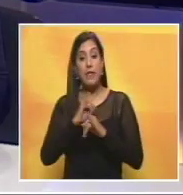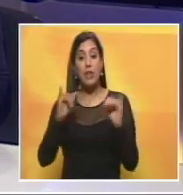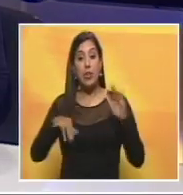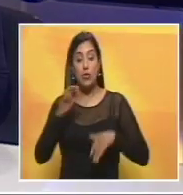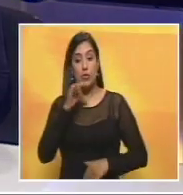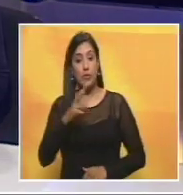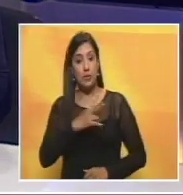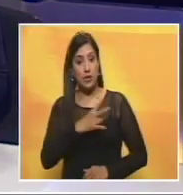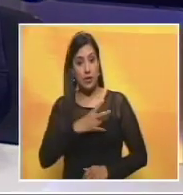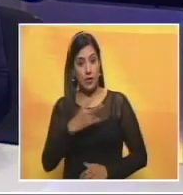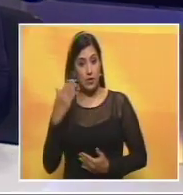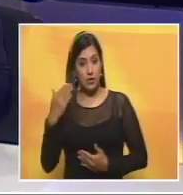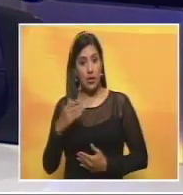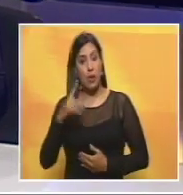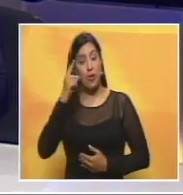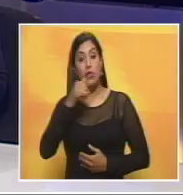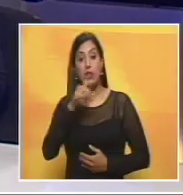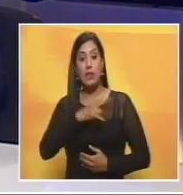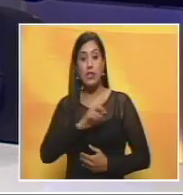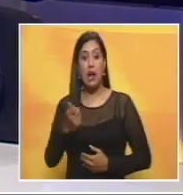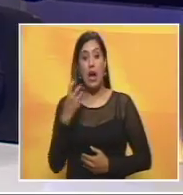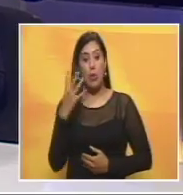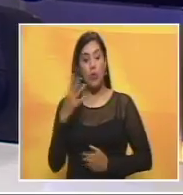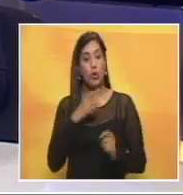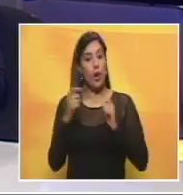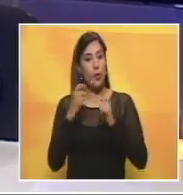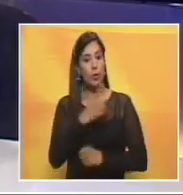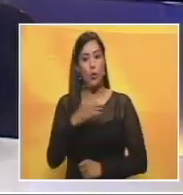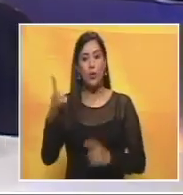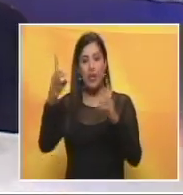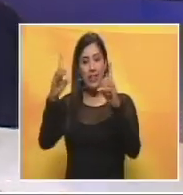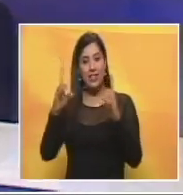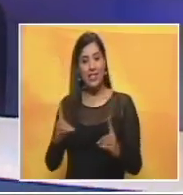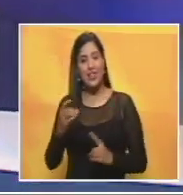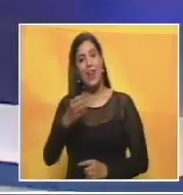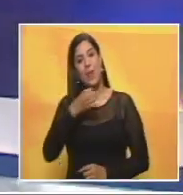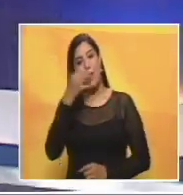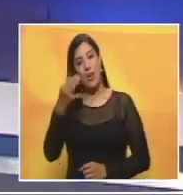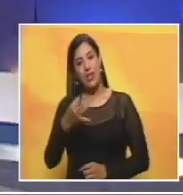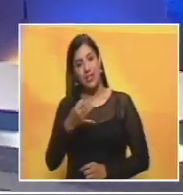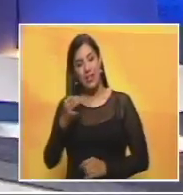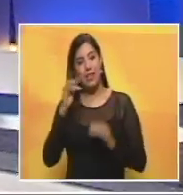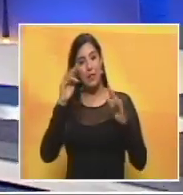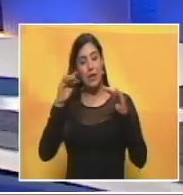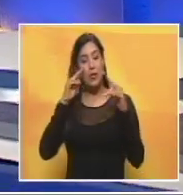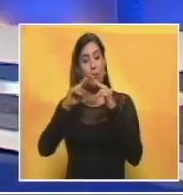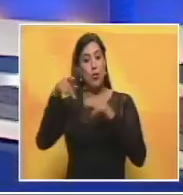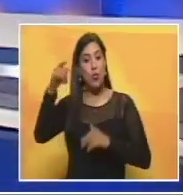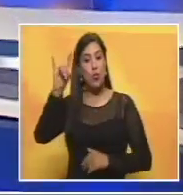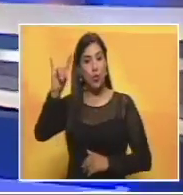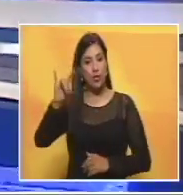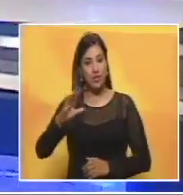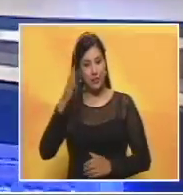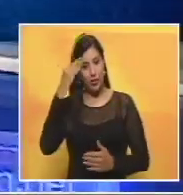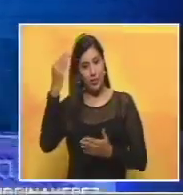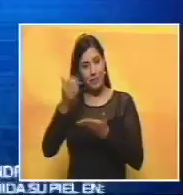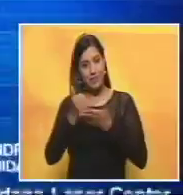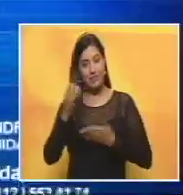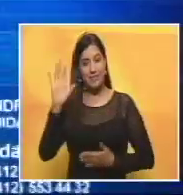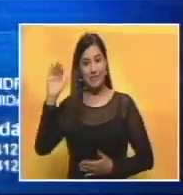aquí la presente emisión de Noticiero Venevisión. Recuerden, Noticiero Venevisión, Canal 4 reporta. Ustedes deciden. Nos despedimos y nos vemos el lunes, si Dios quiere.